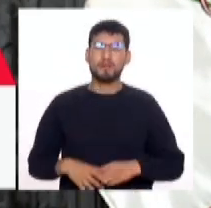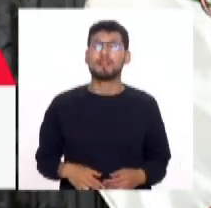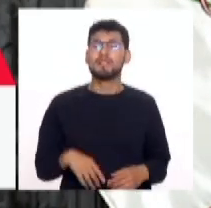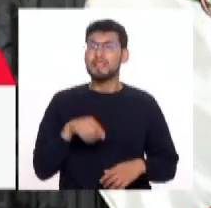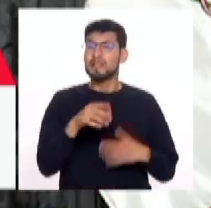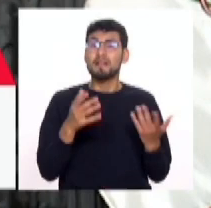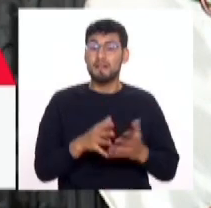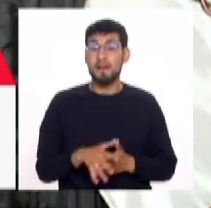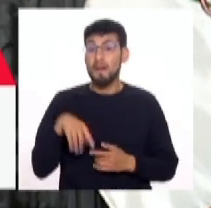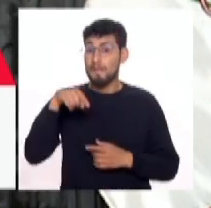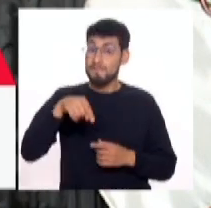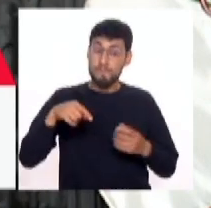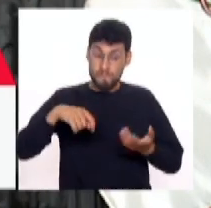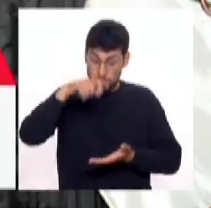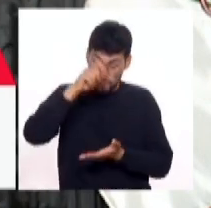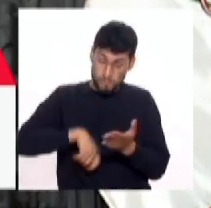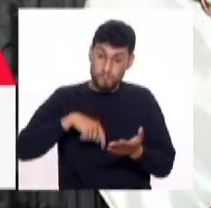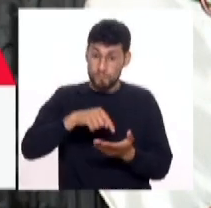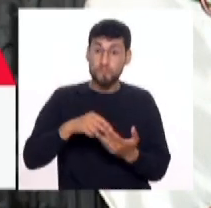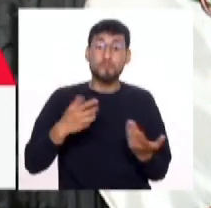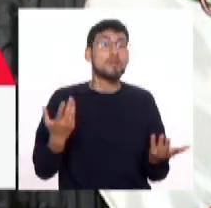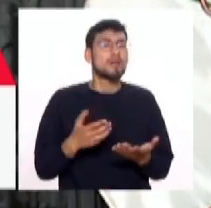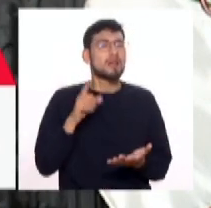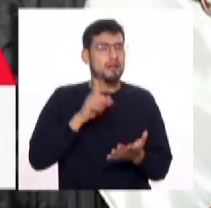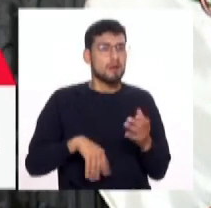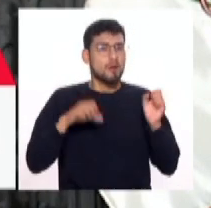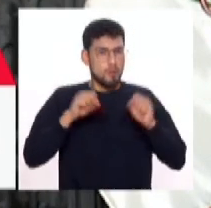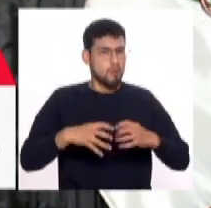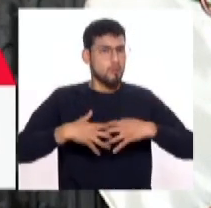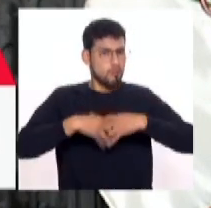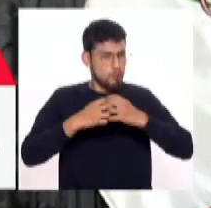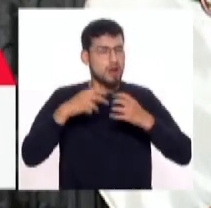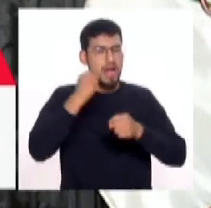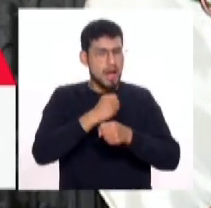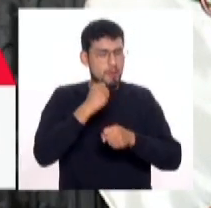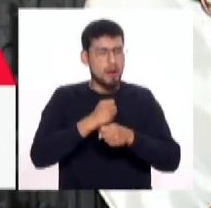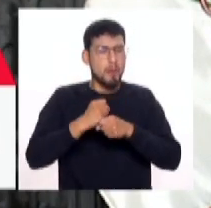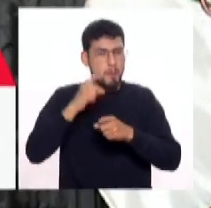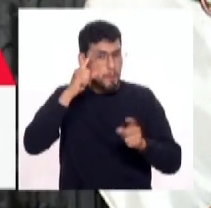Proinversión permitirá fortalecer este plan de trabajo que nos hemos